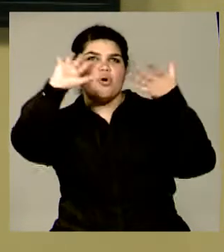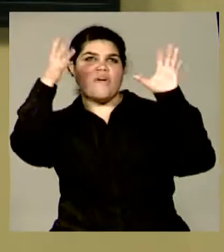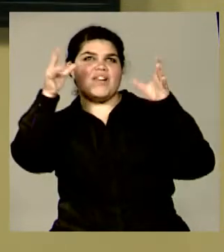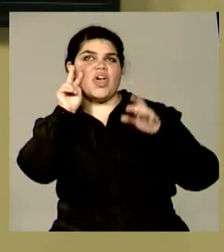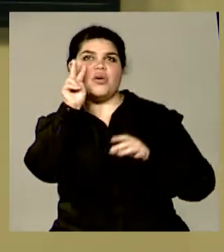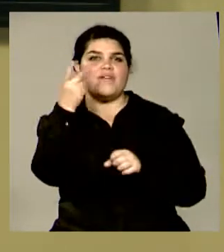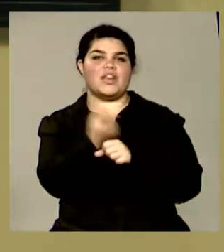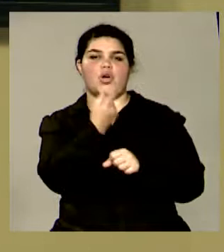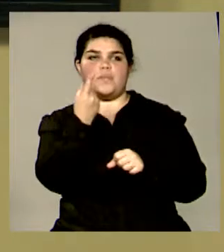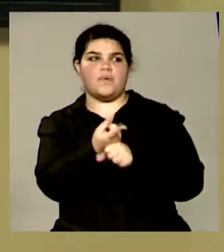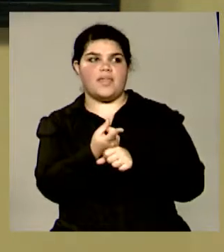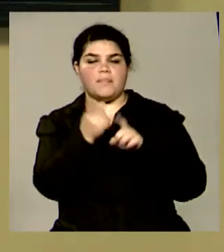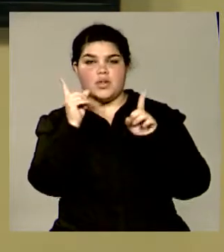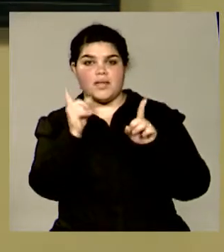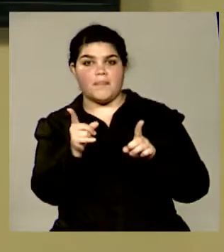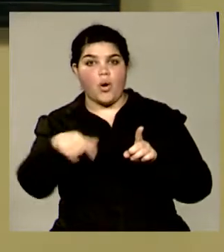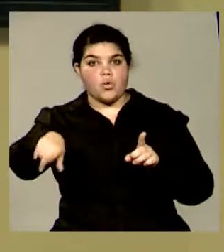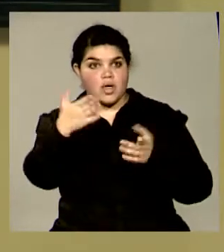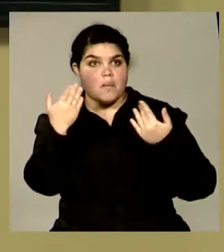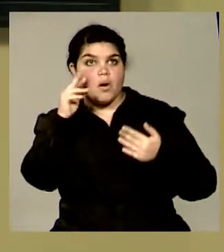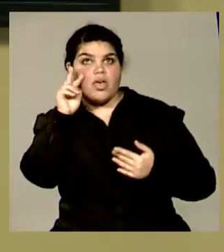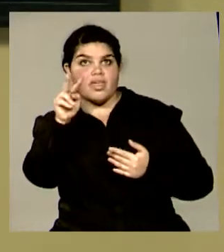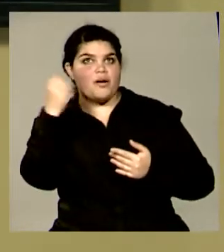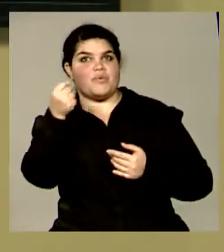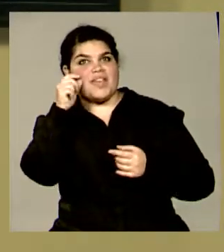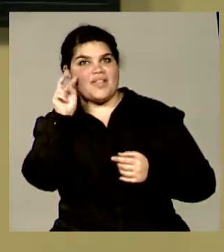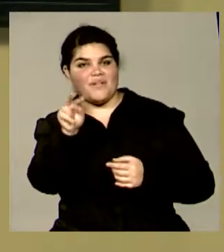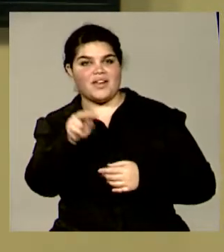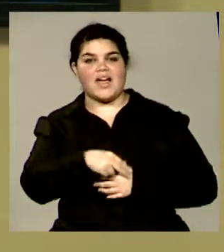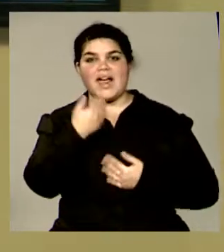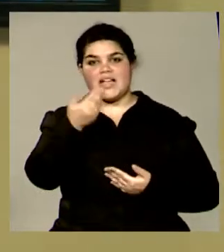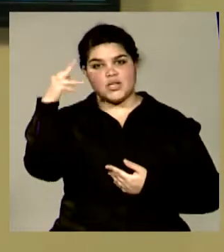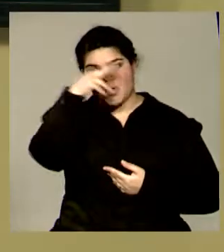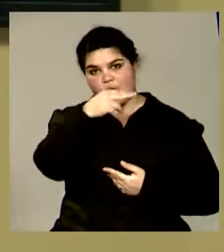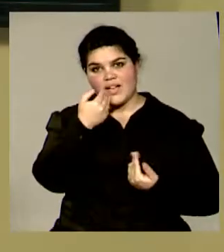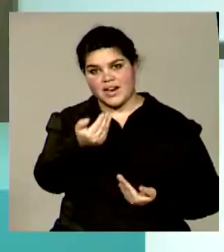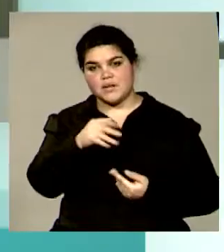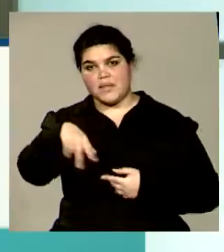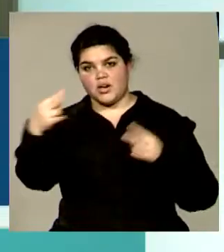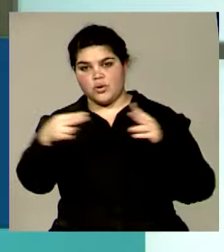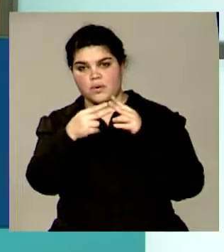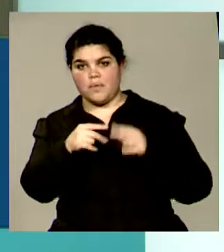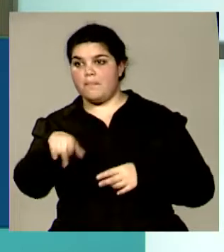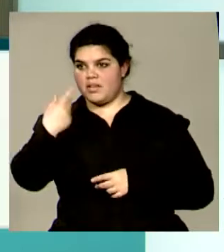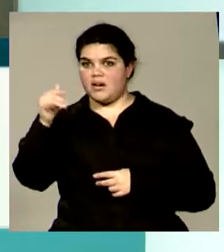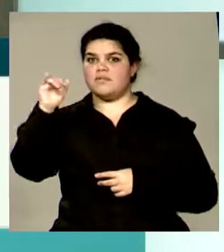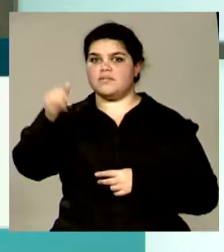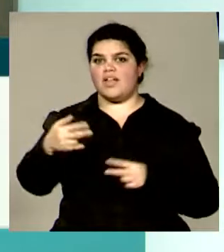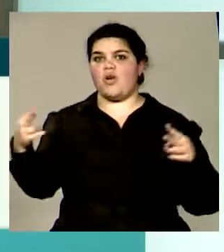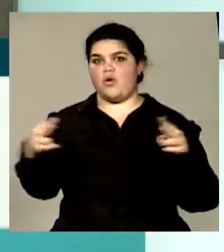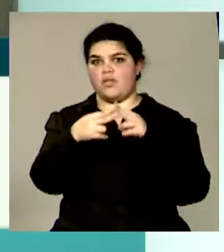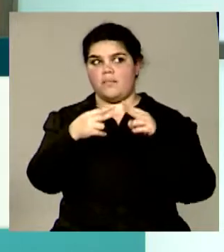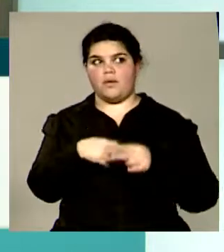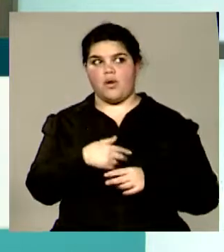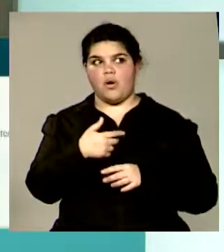deja verla, pero si tenés la oportunidad, no te lo pierdas. Muchas gracias, Sofi, nos encontramos mañana. Nos reencontramos. Mañana nos encontramos